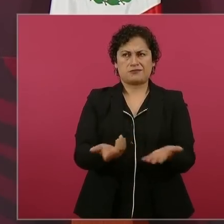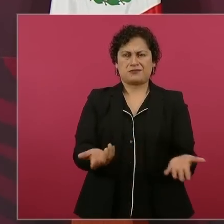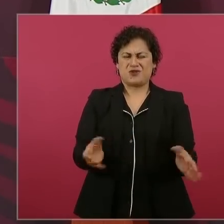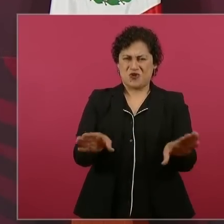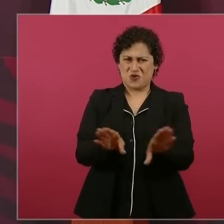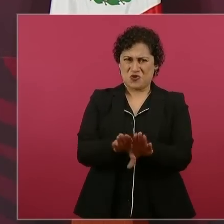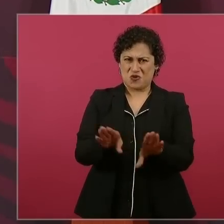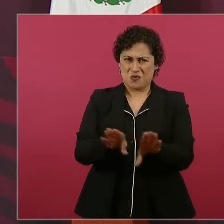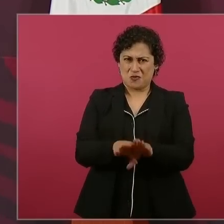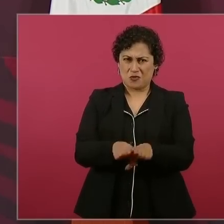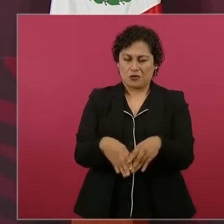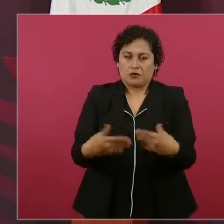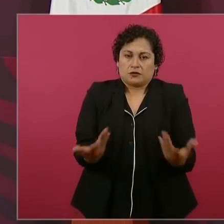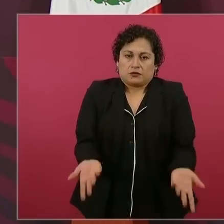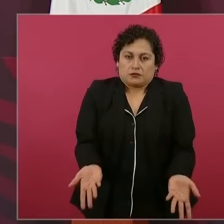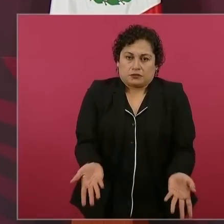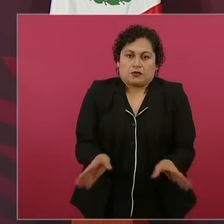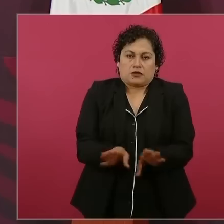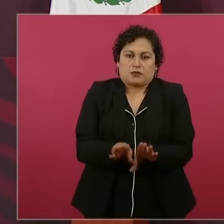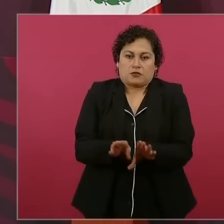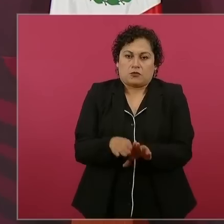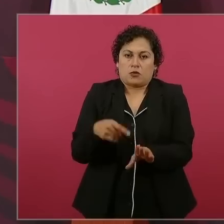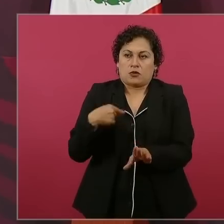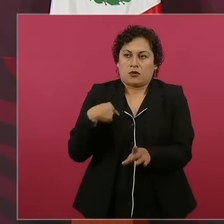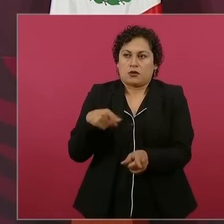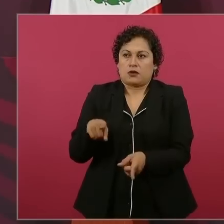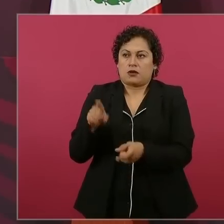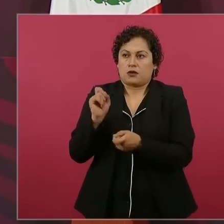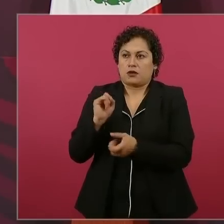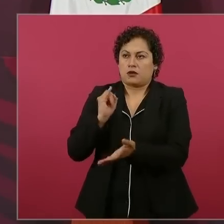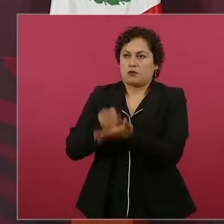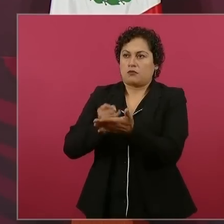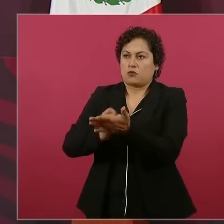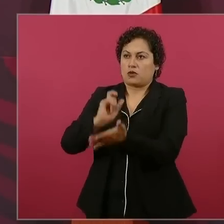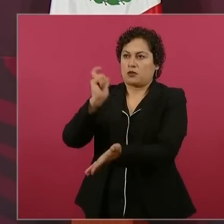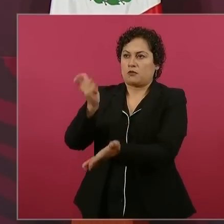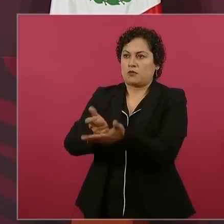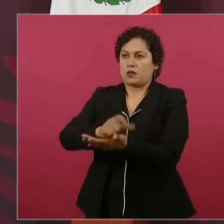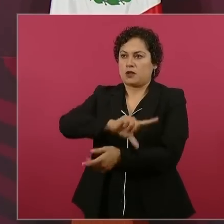Entonces, ¿para qué fue el impuesto?